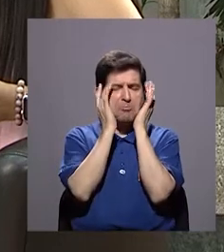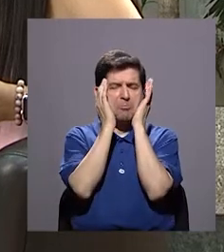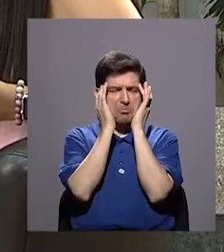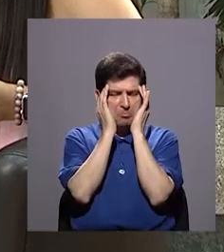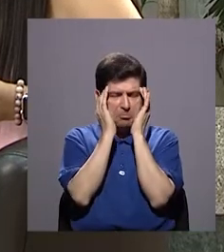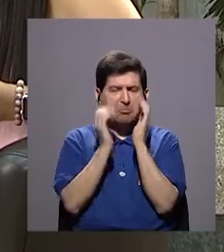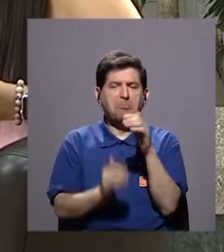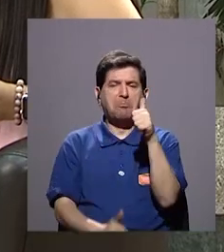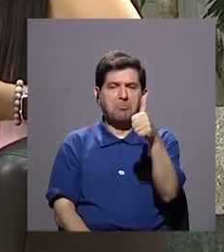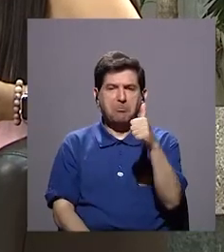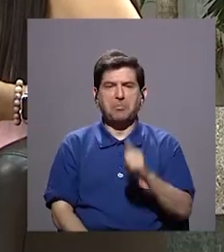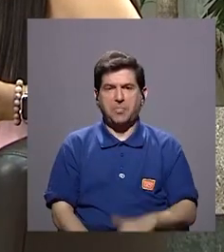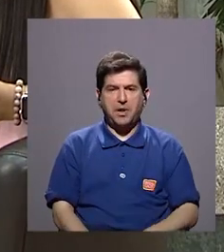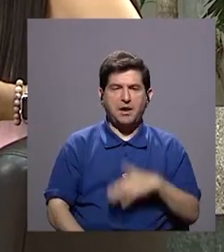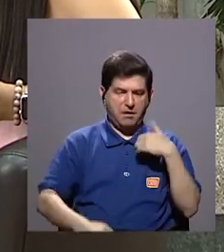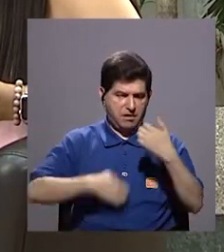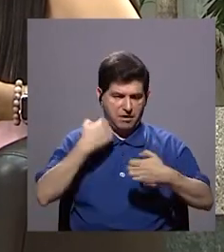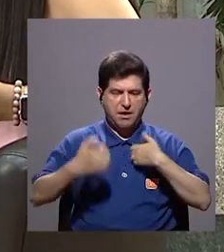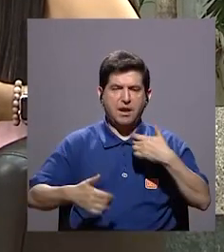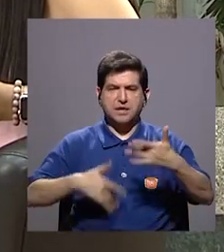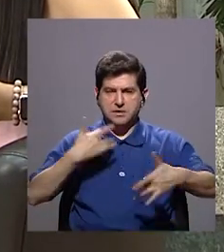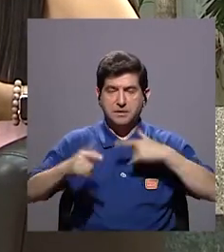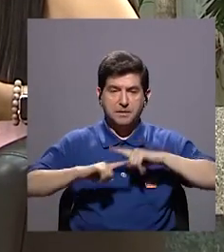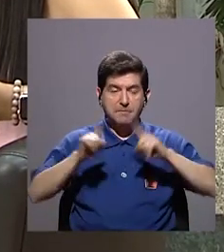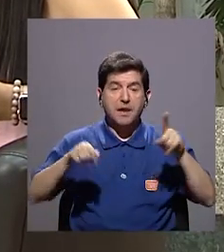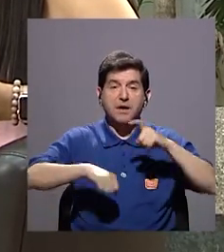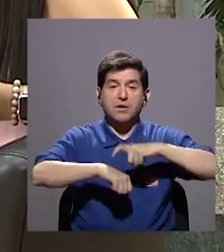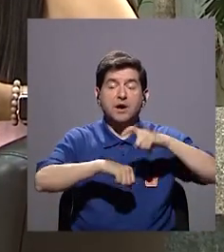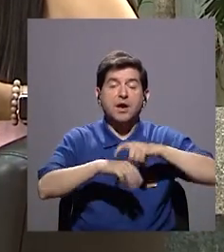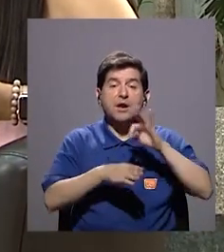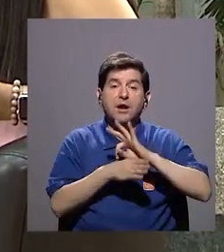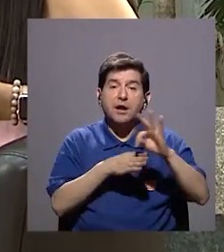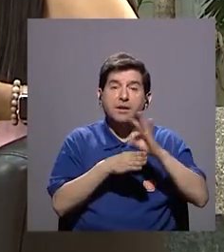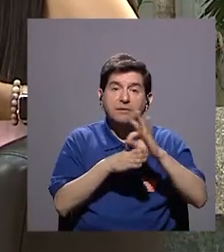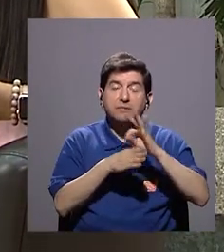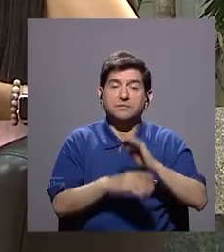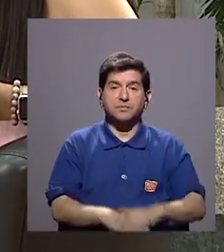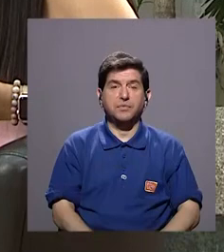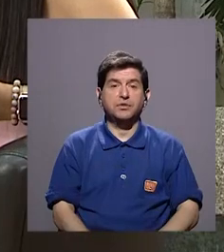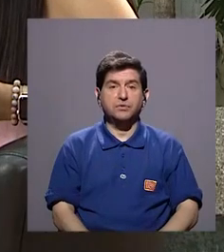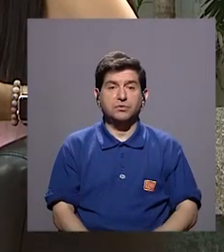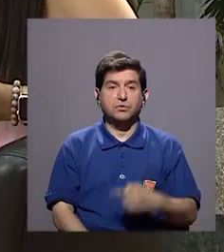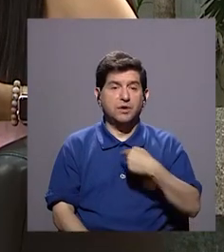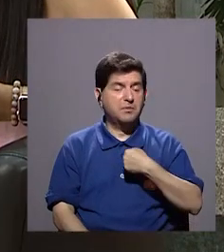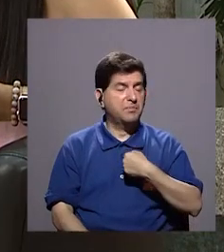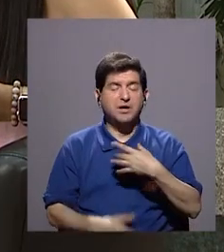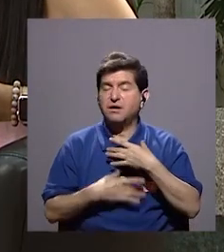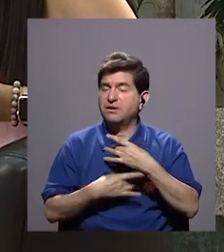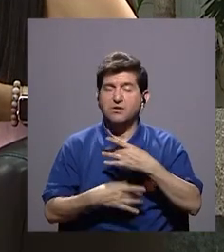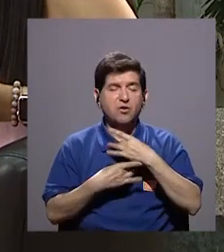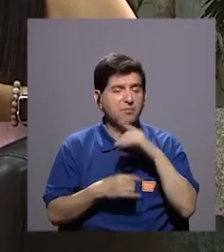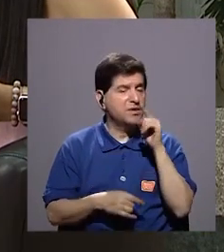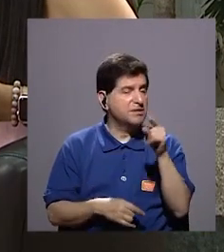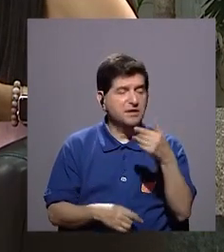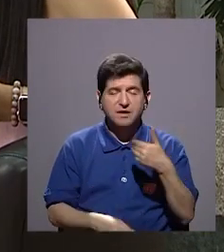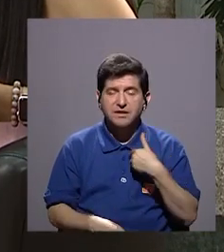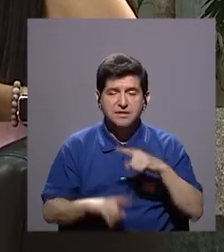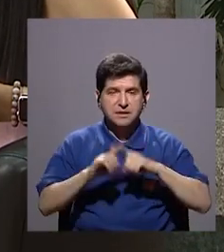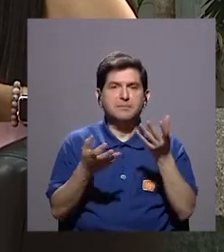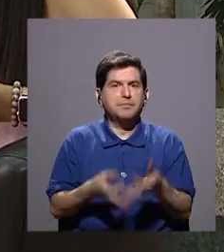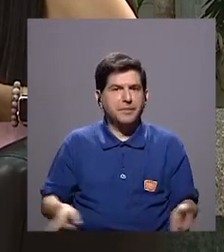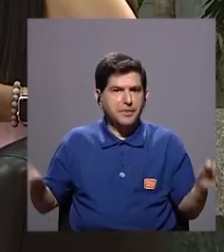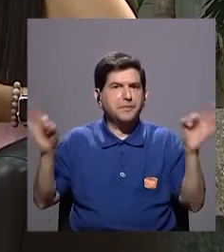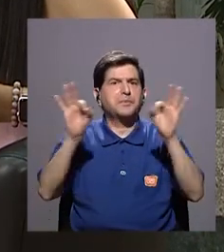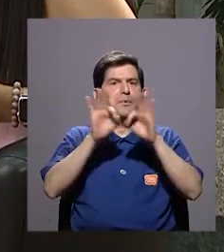sentirse agobiado, está bien sentir las emociones, pero cuando vamos a tener un tratamiento, bueno, yo no me interesa tanto lo que él